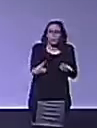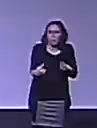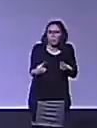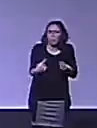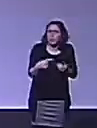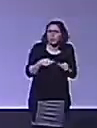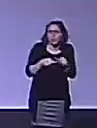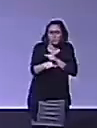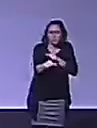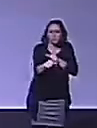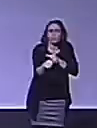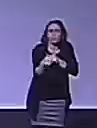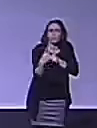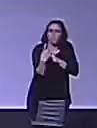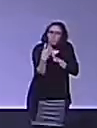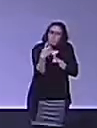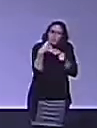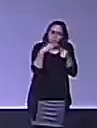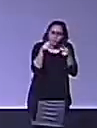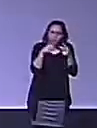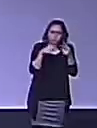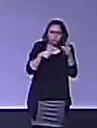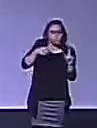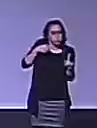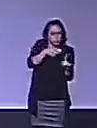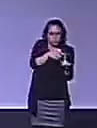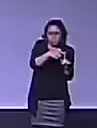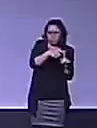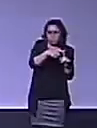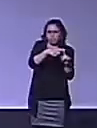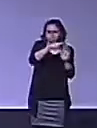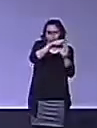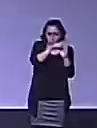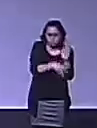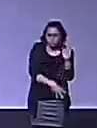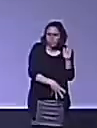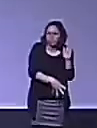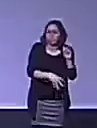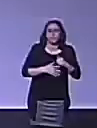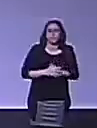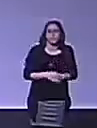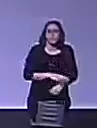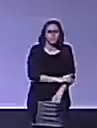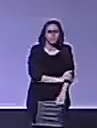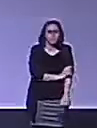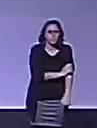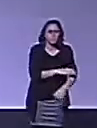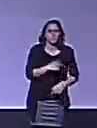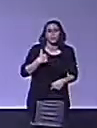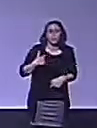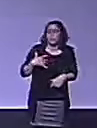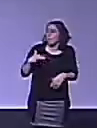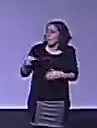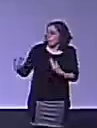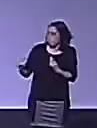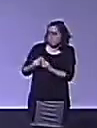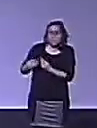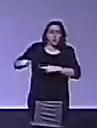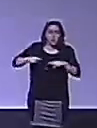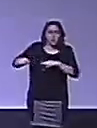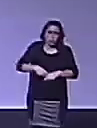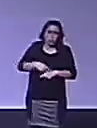Nosotros consideramos que nosotros y nosotras, y en eso tengo la mejor aliada, que es Goizane Álvarez, nuestra directora general, que